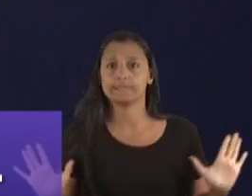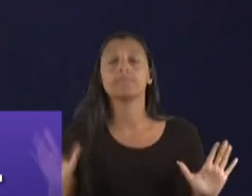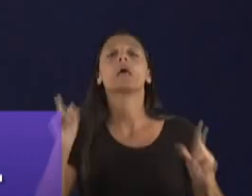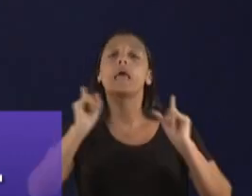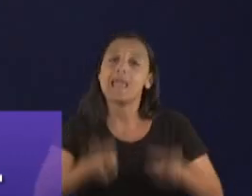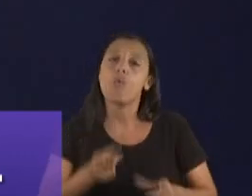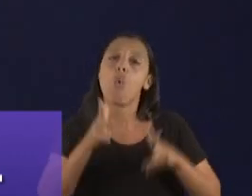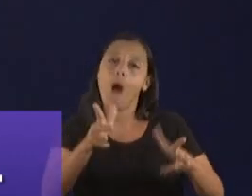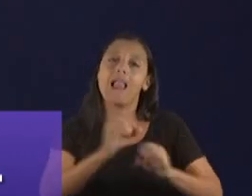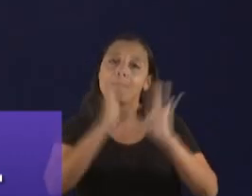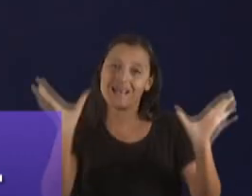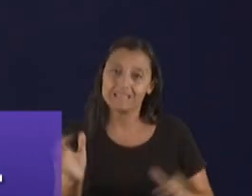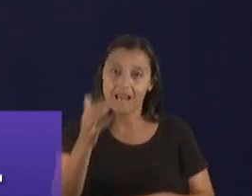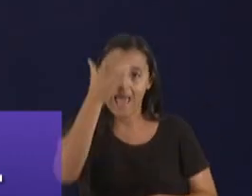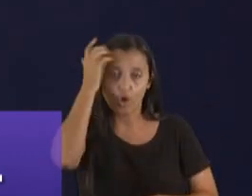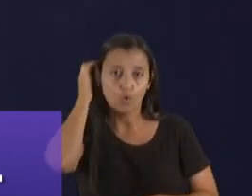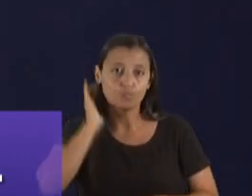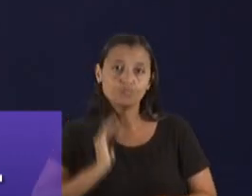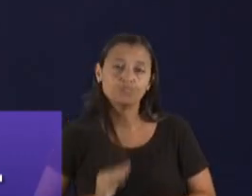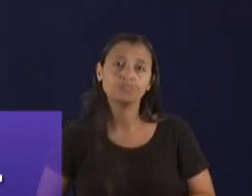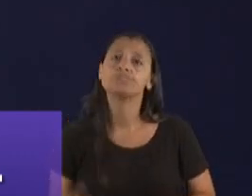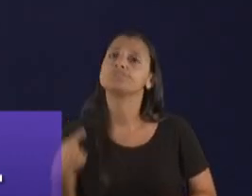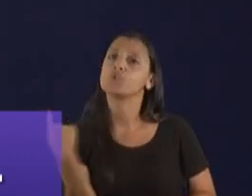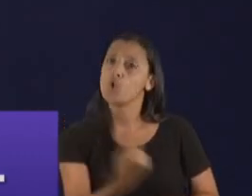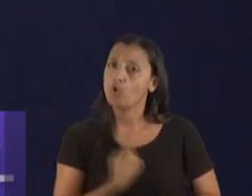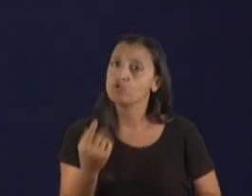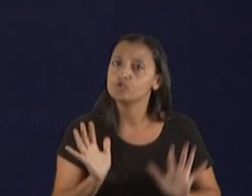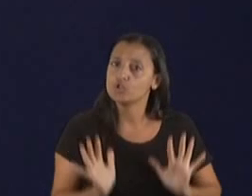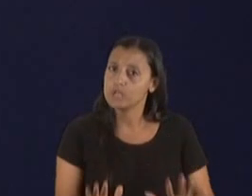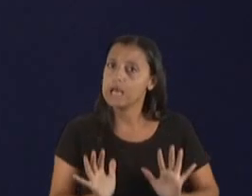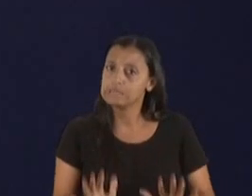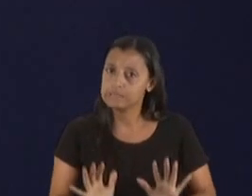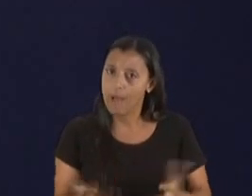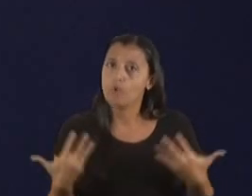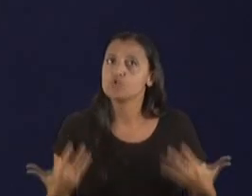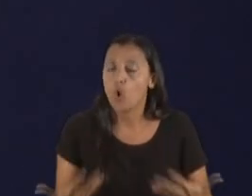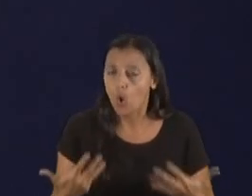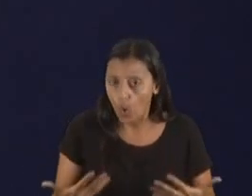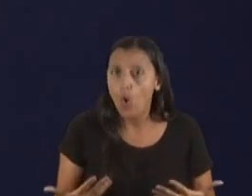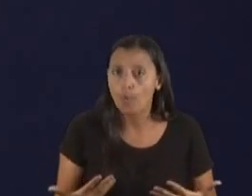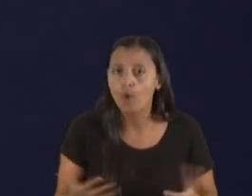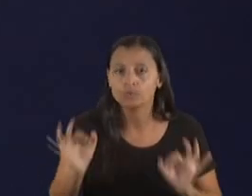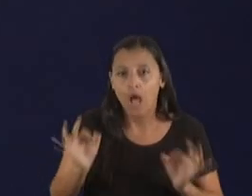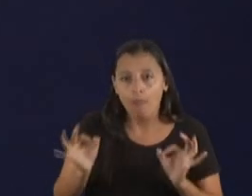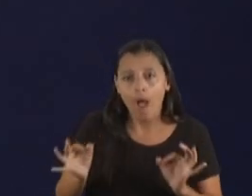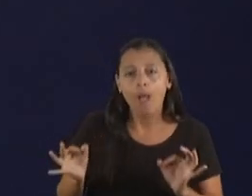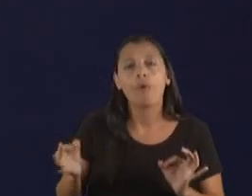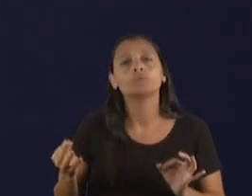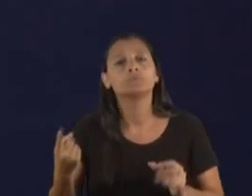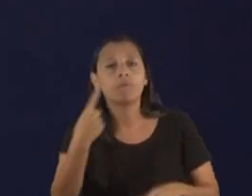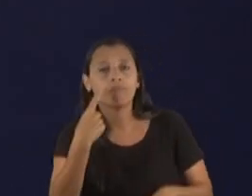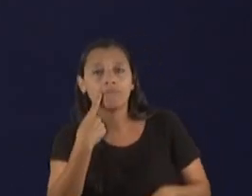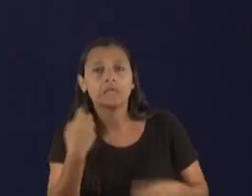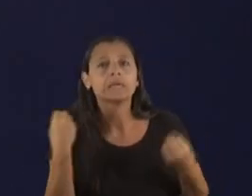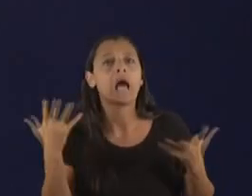es bueno aclarar que estamos, por supuesto, absolutamente alineados con lo que pueda